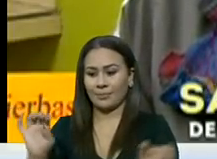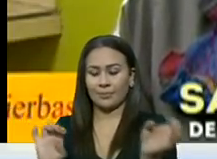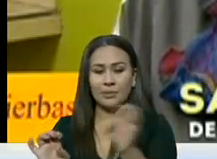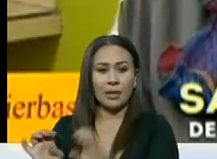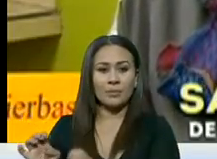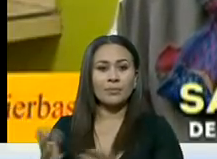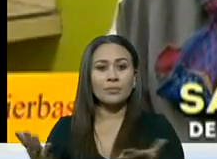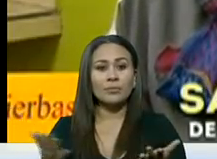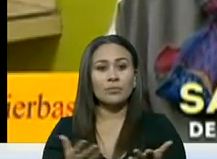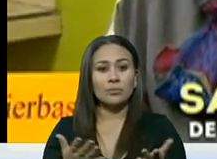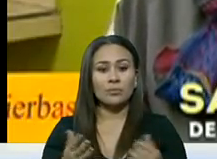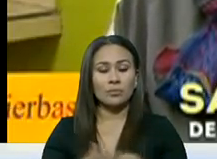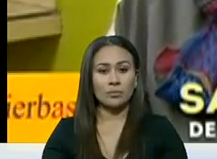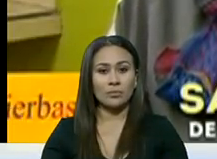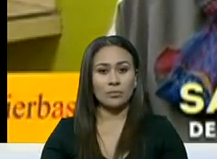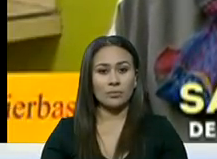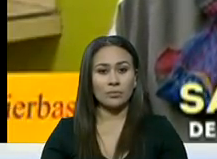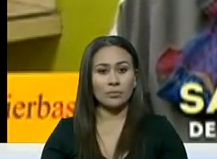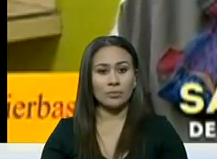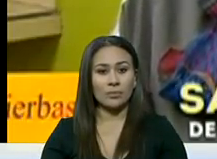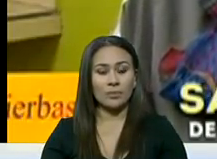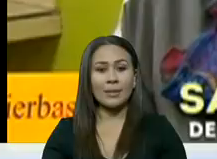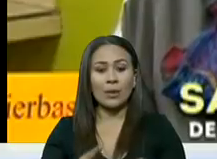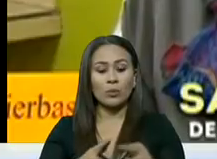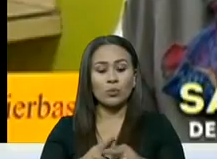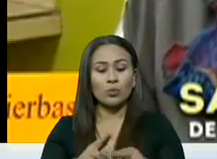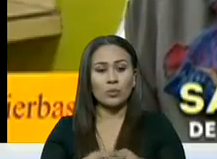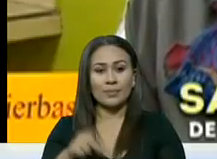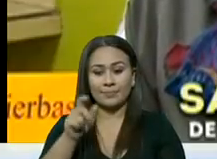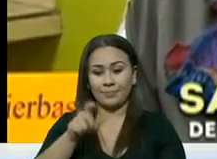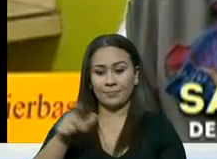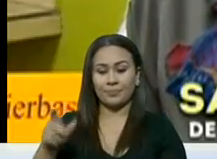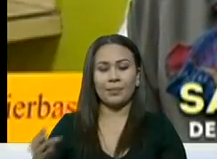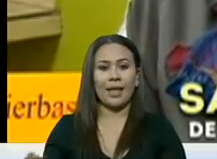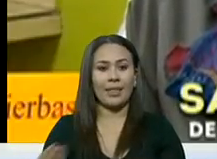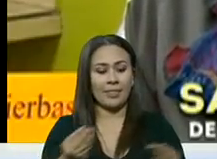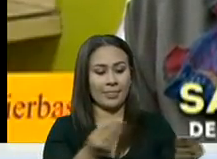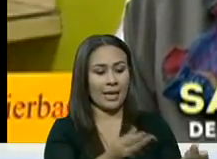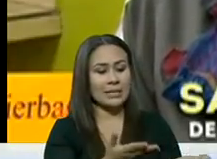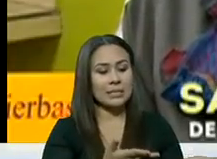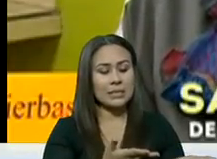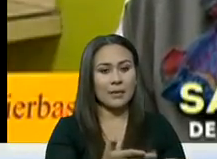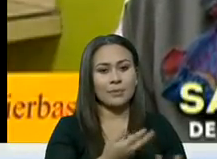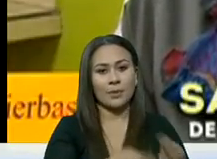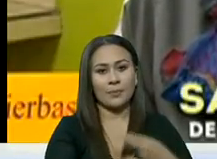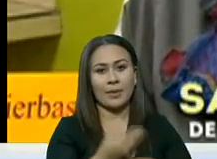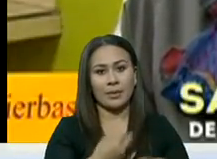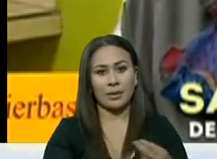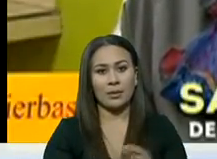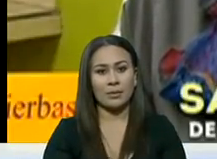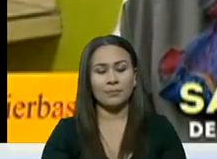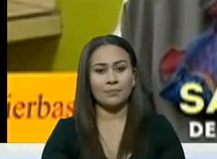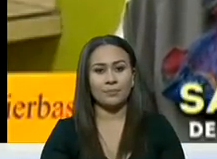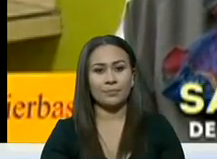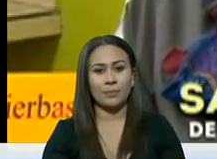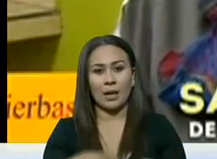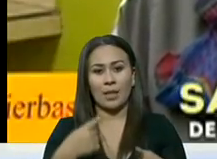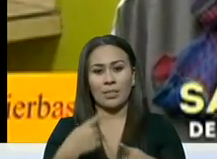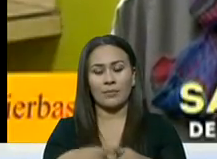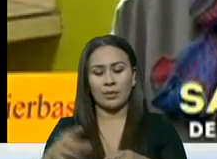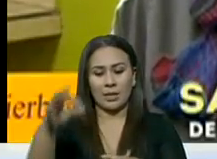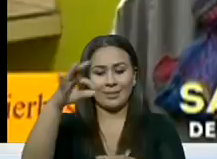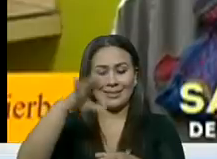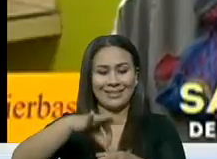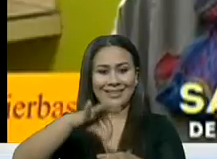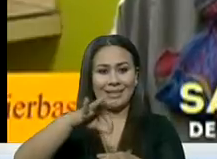donde a los usuarios brindamos el servicio vendiendo algunas infusiones